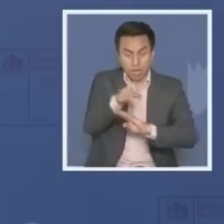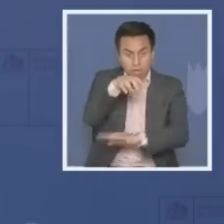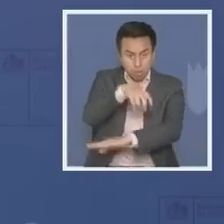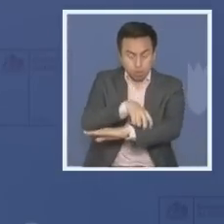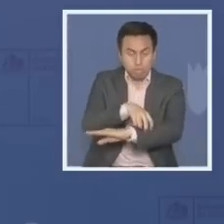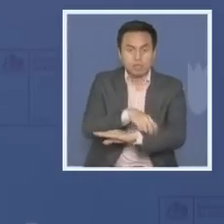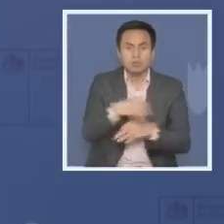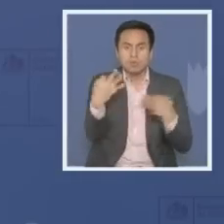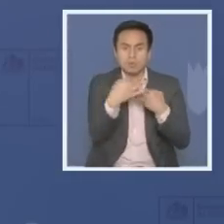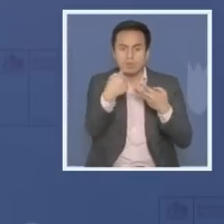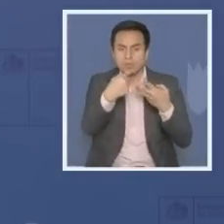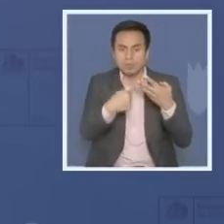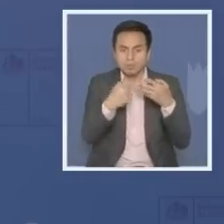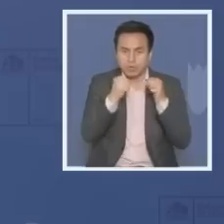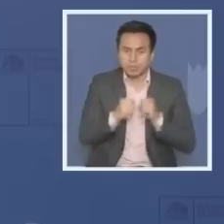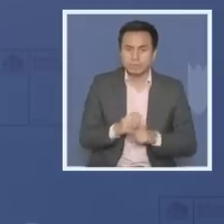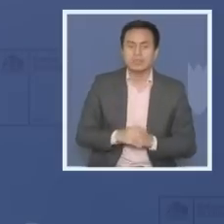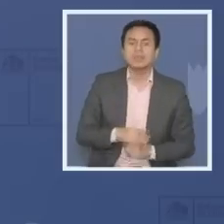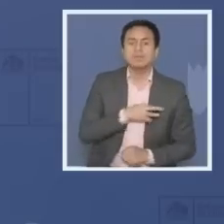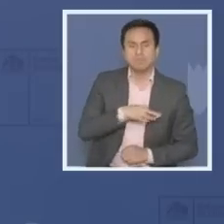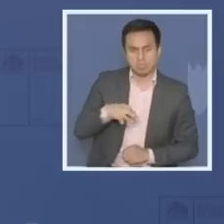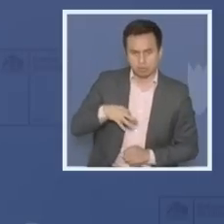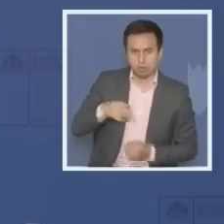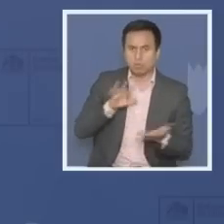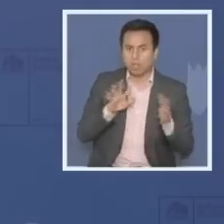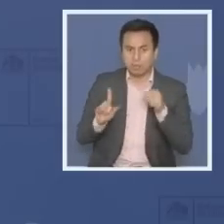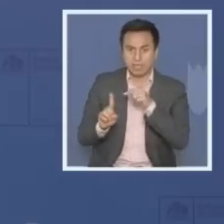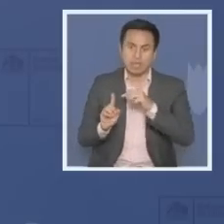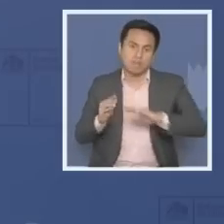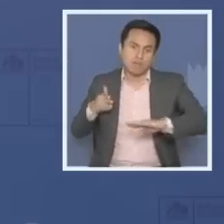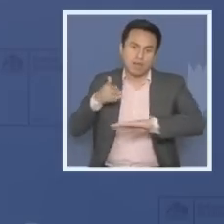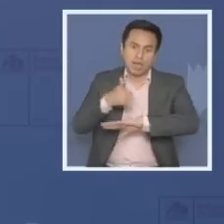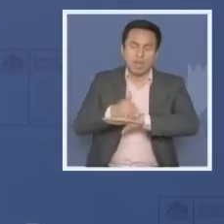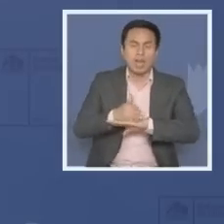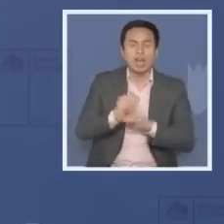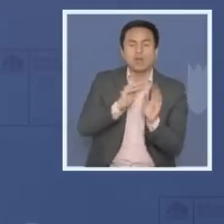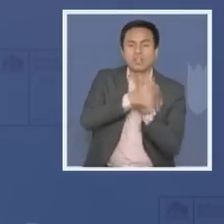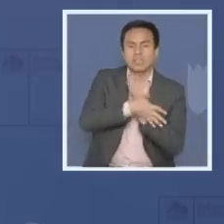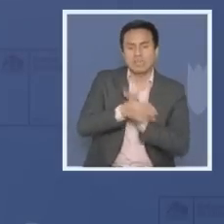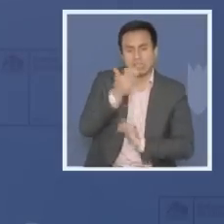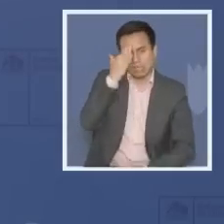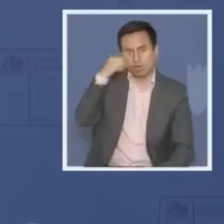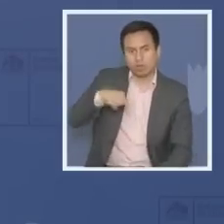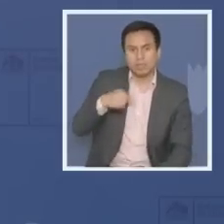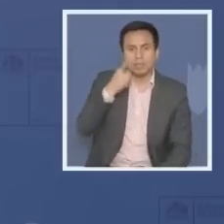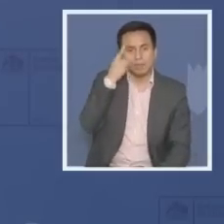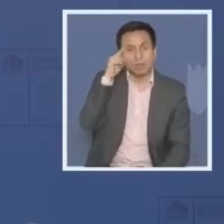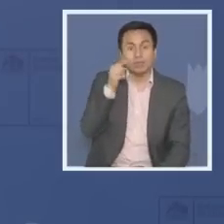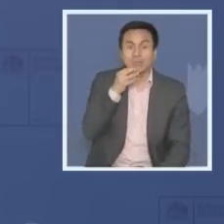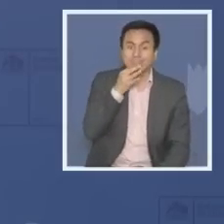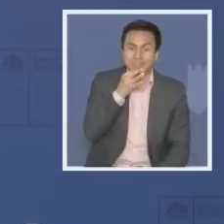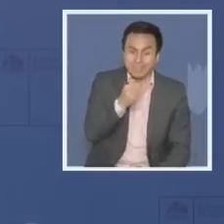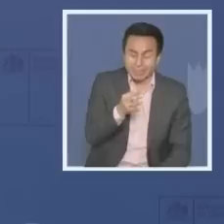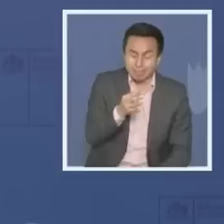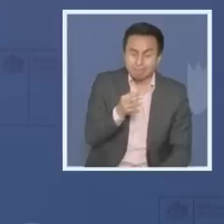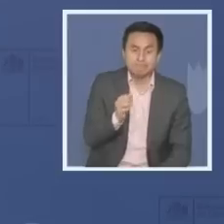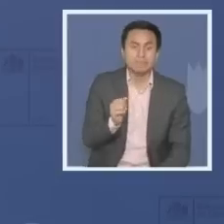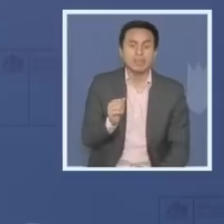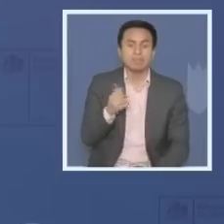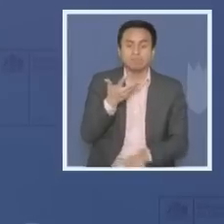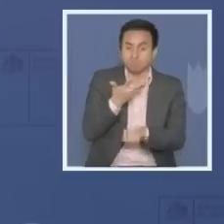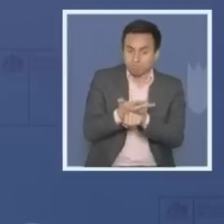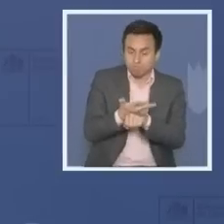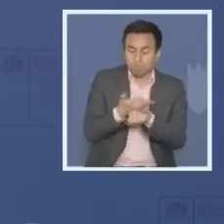la región. Si nos pudiera comentar un poquito eso. Sí, es el ministro que probablemente va a viajar a la Araucanía en el día de hoy, pero como les dijimos, cuando